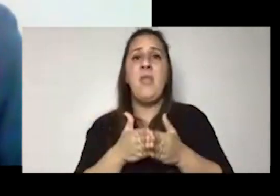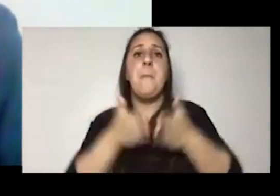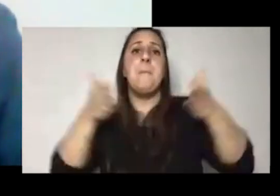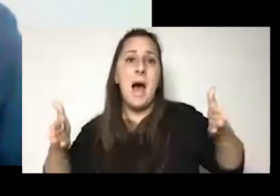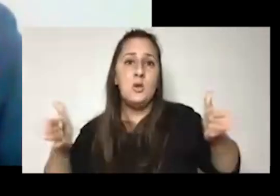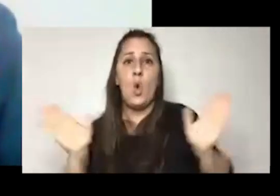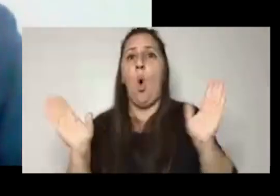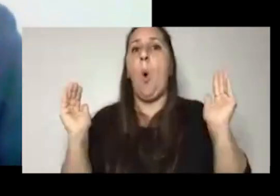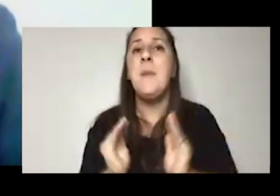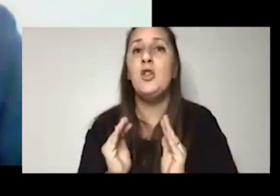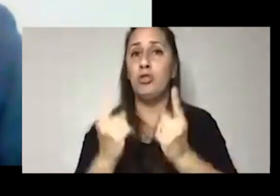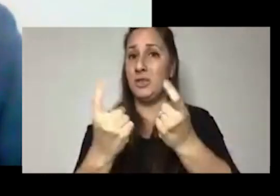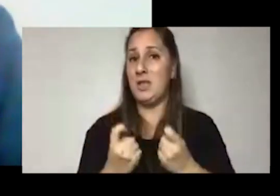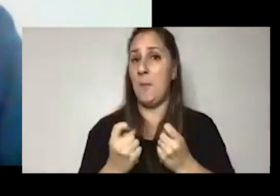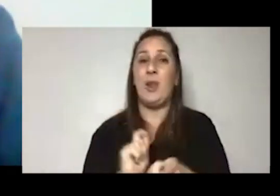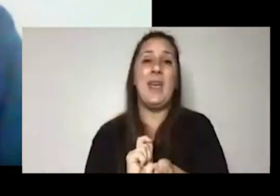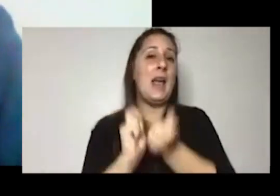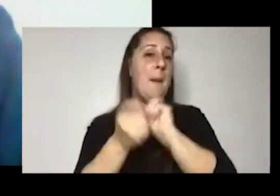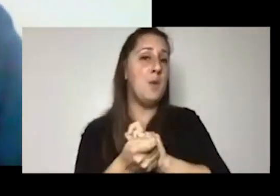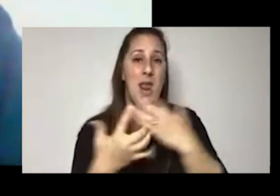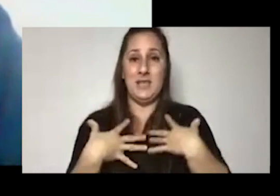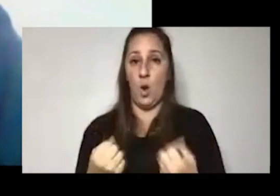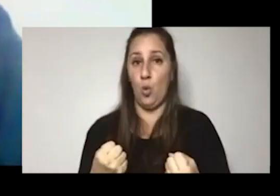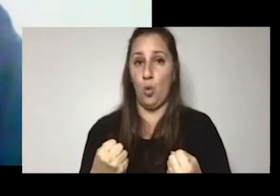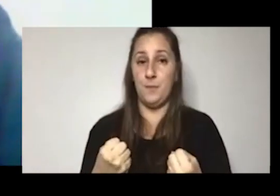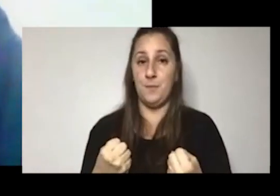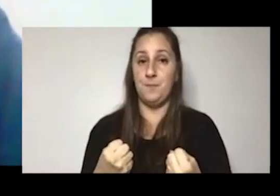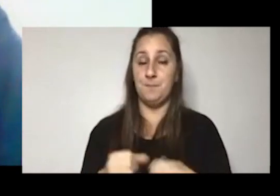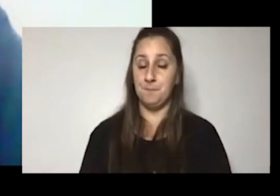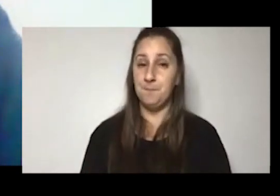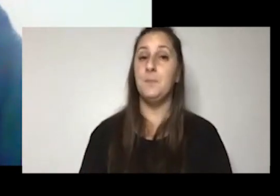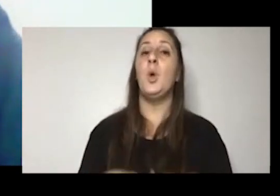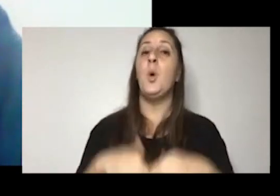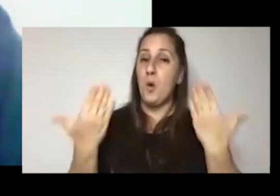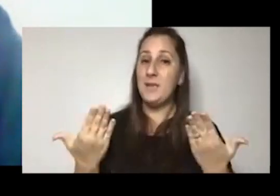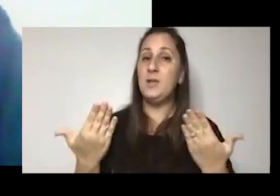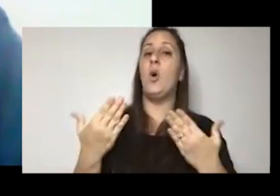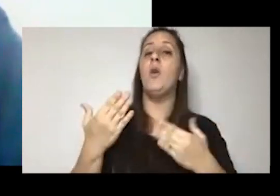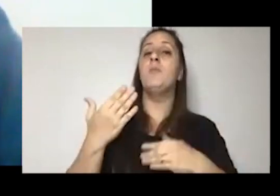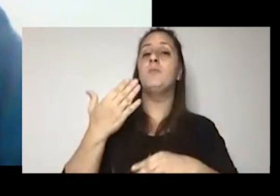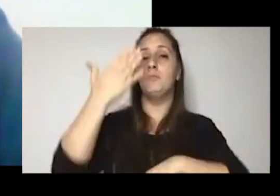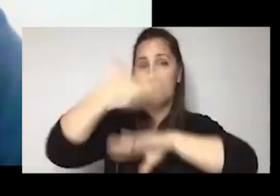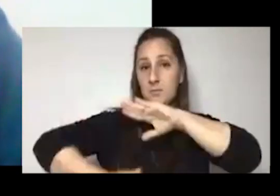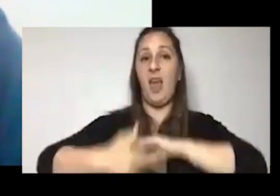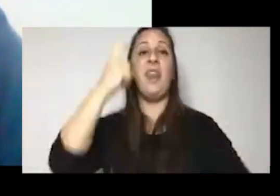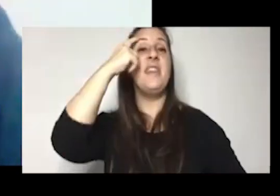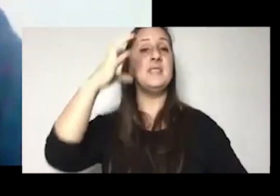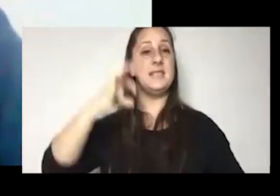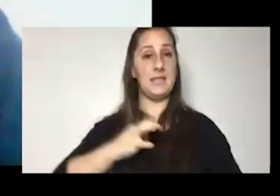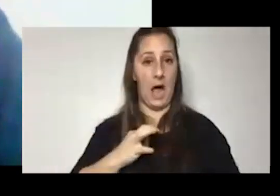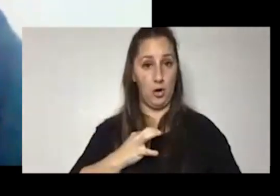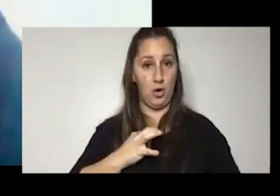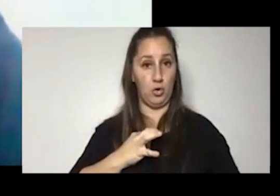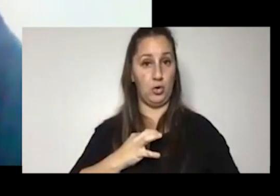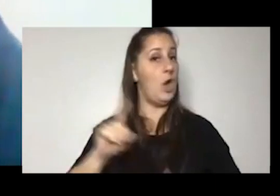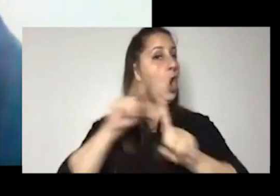mejoró su condición de salud, ¿sí? Por eso mismo el máximo son de 10 años y no es de forma permanente, ¿sí?